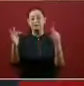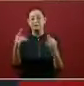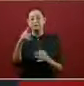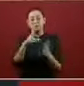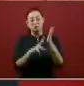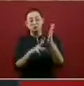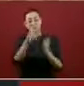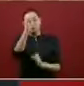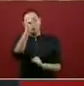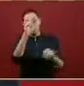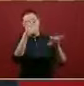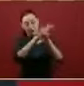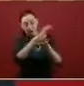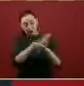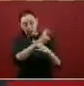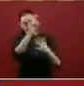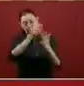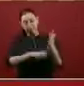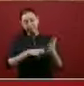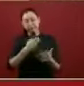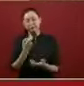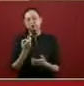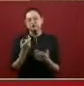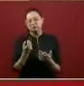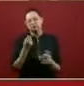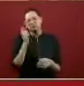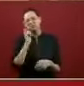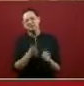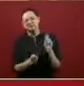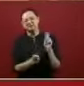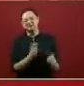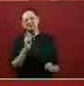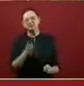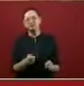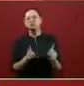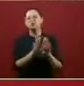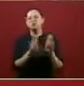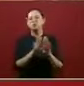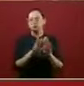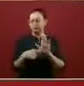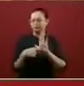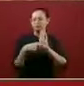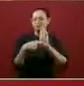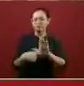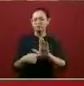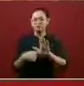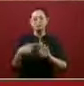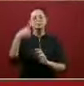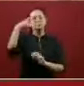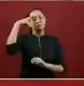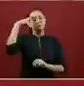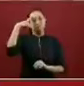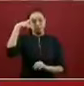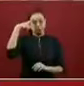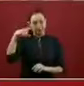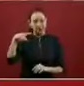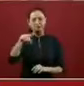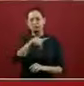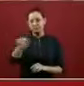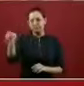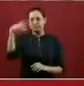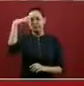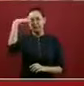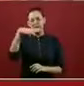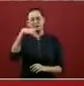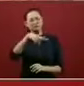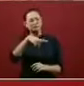reformas constitucionales para convertir en delito grave hechos de